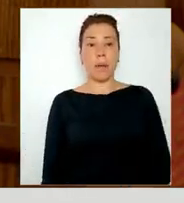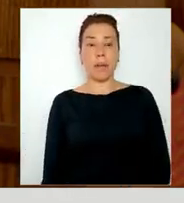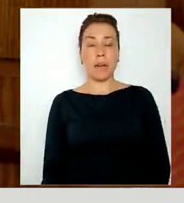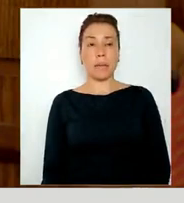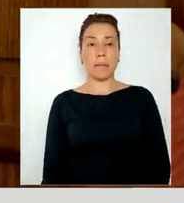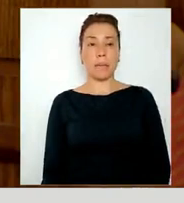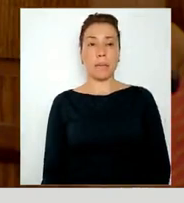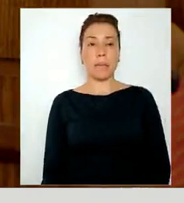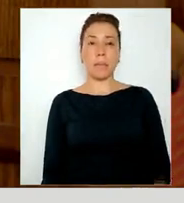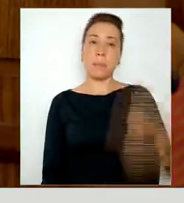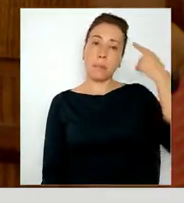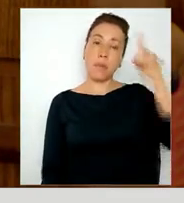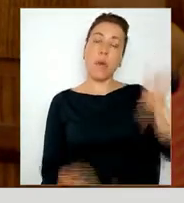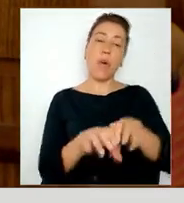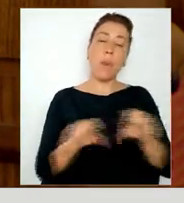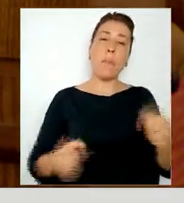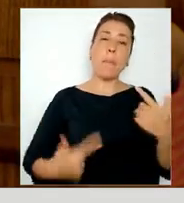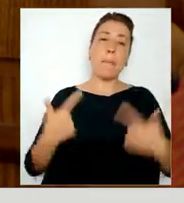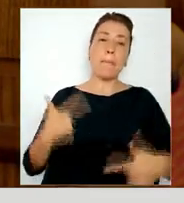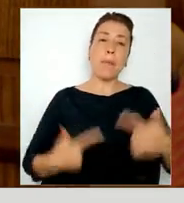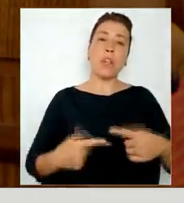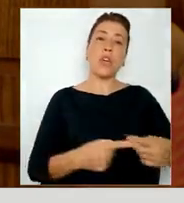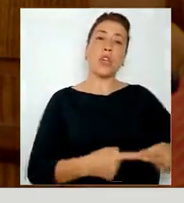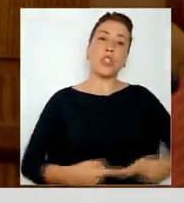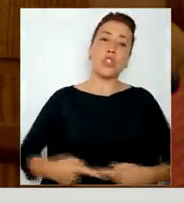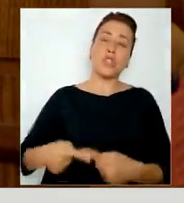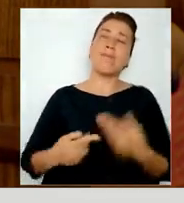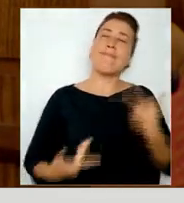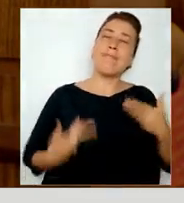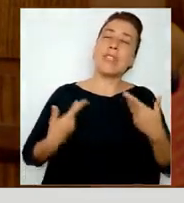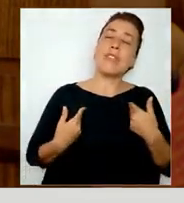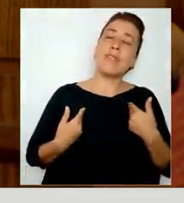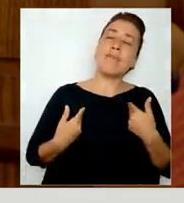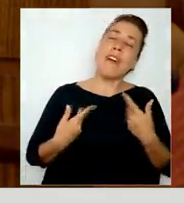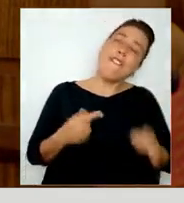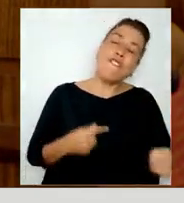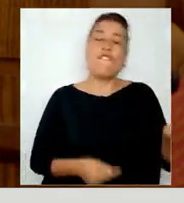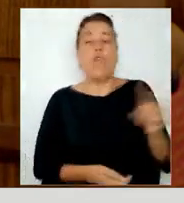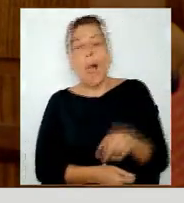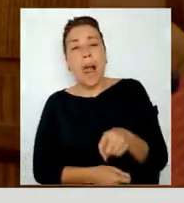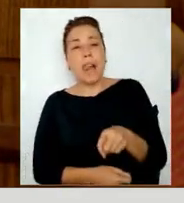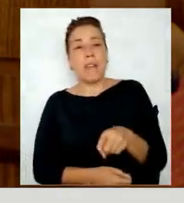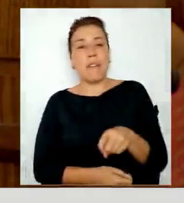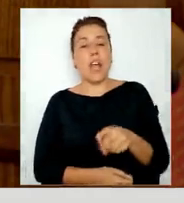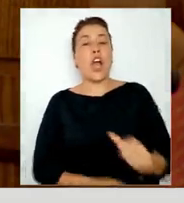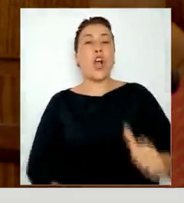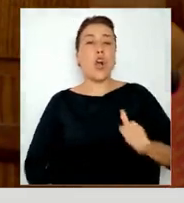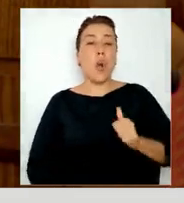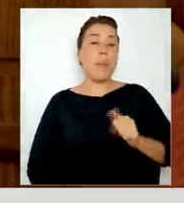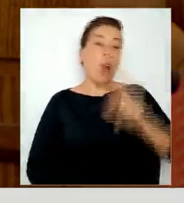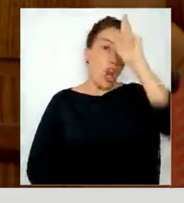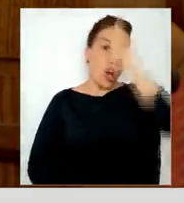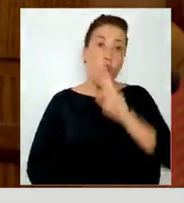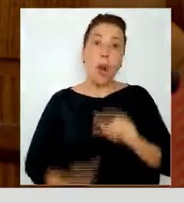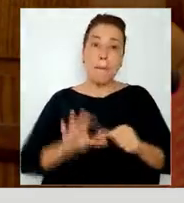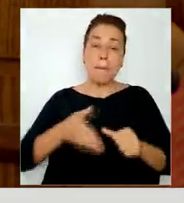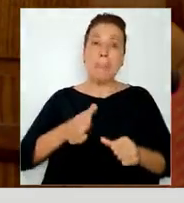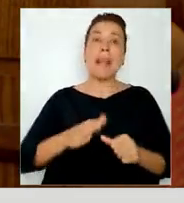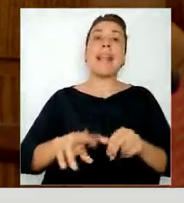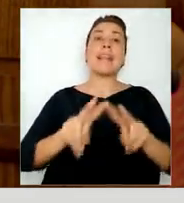compromiso político y social lo motivó a regresar y a cumplir un rol activo en el área de comunicaciones del mir